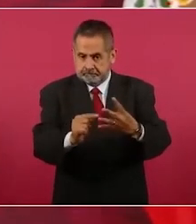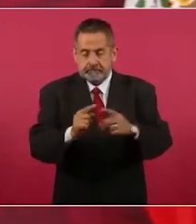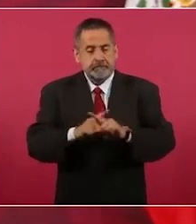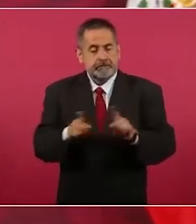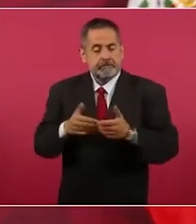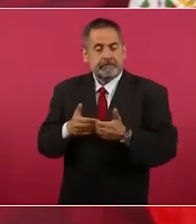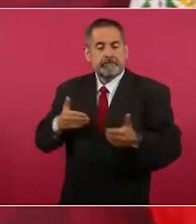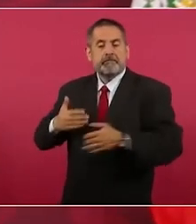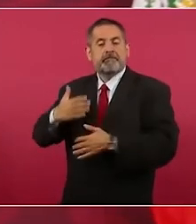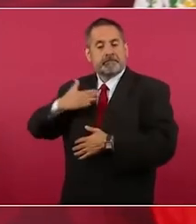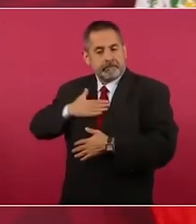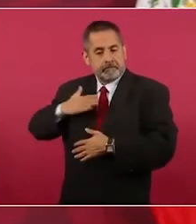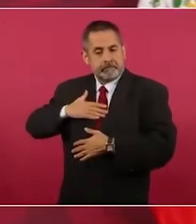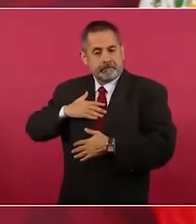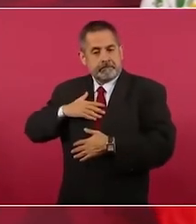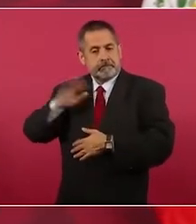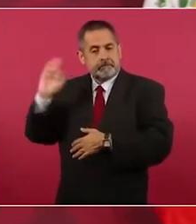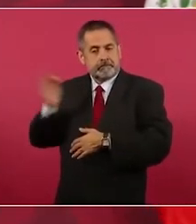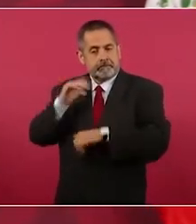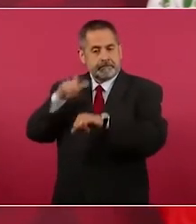Entonces,